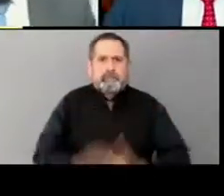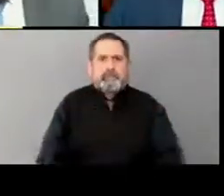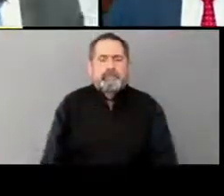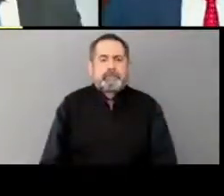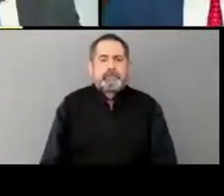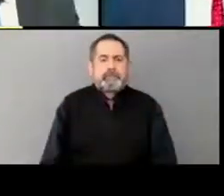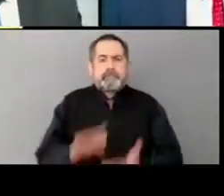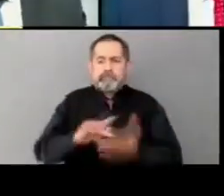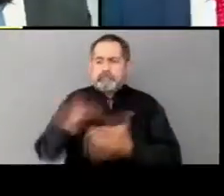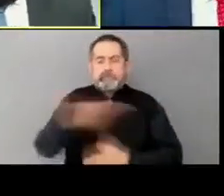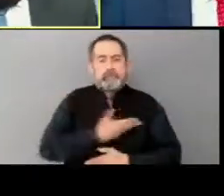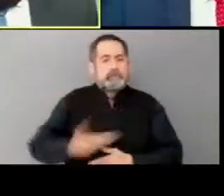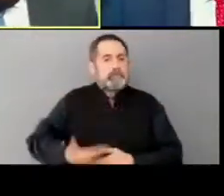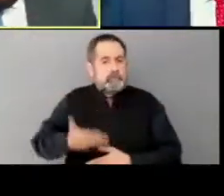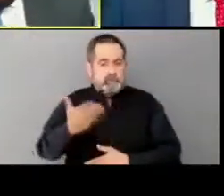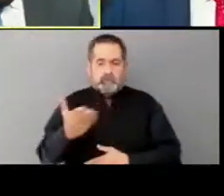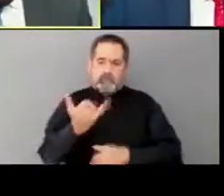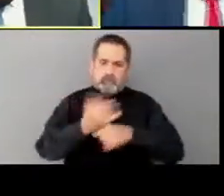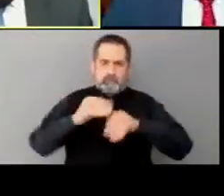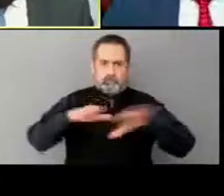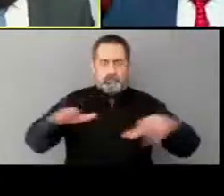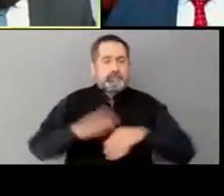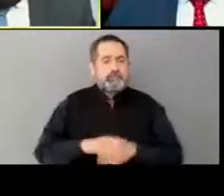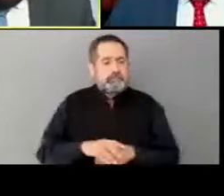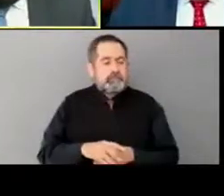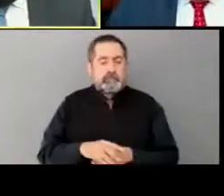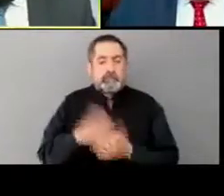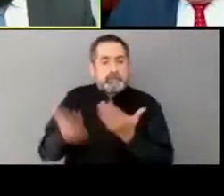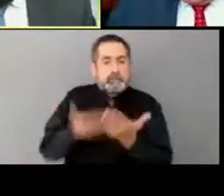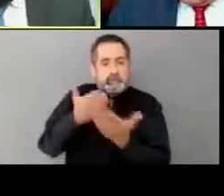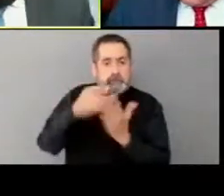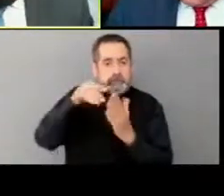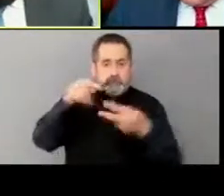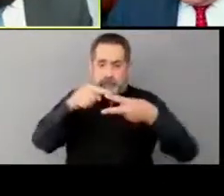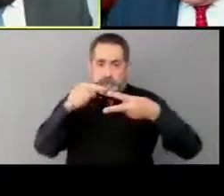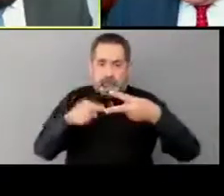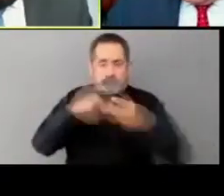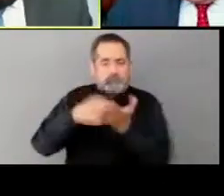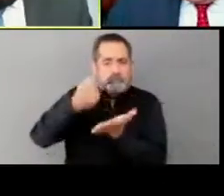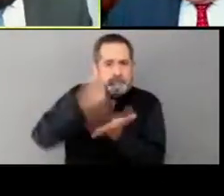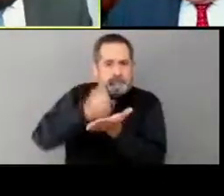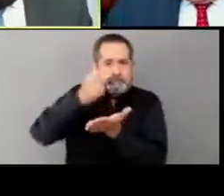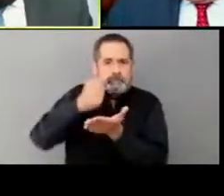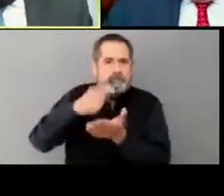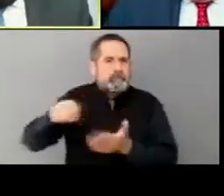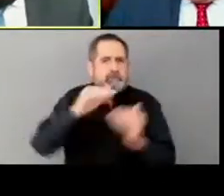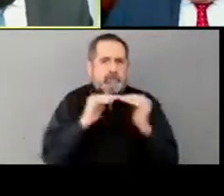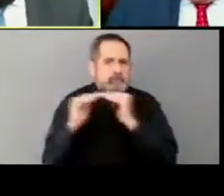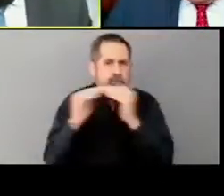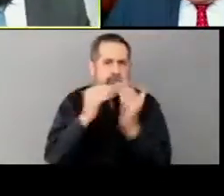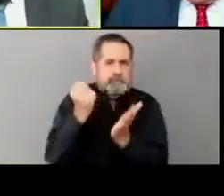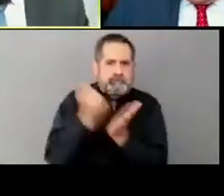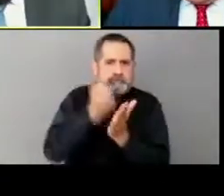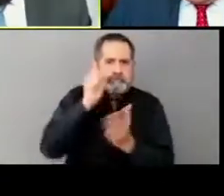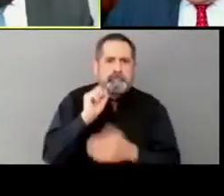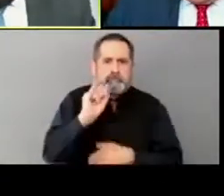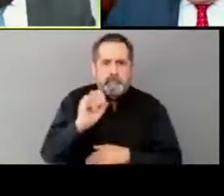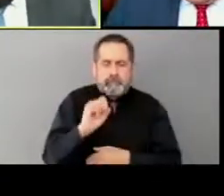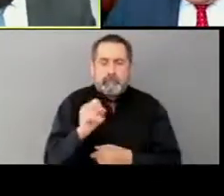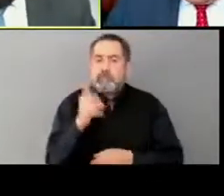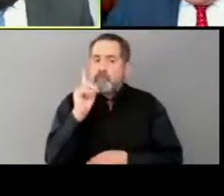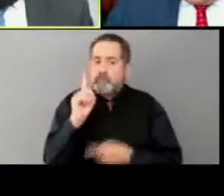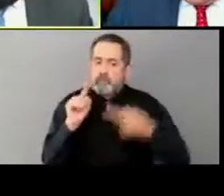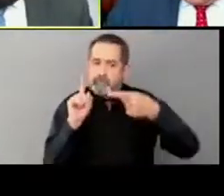Gracias, magistrado presidente. Informo, los proyectos de la cuenta se aprobaron por unanimidad, con la precisión de que